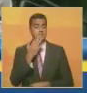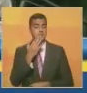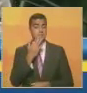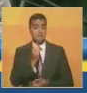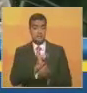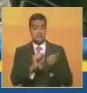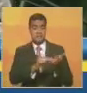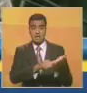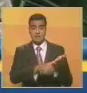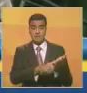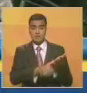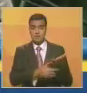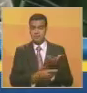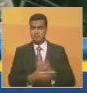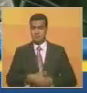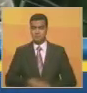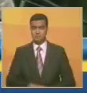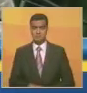captahuella,